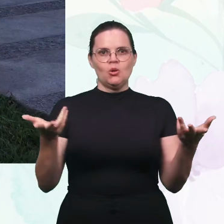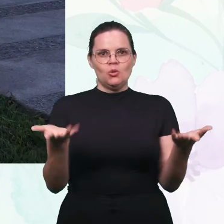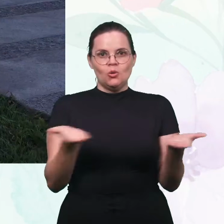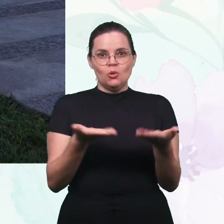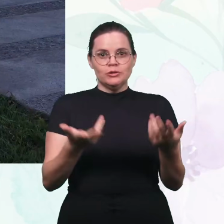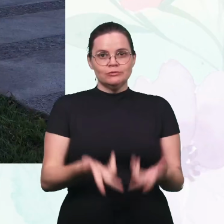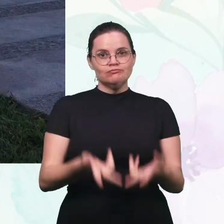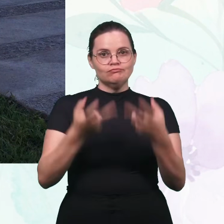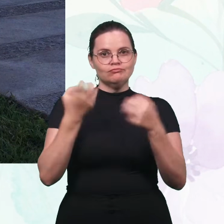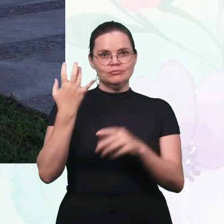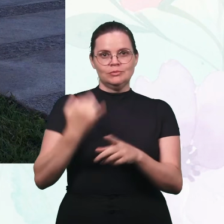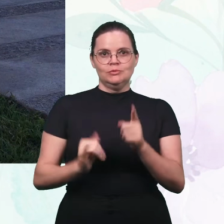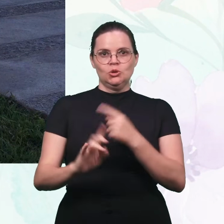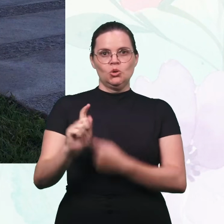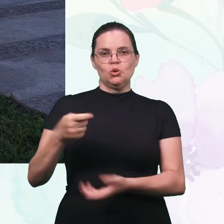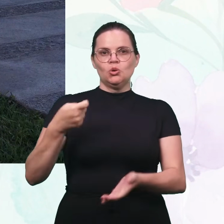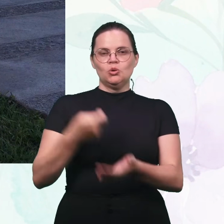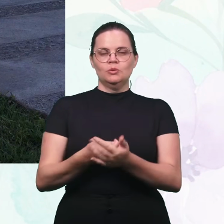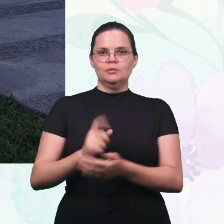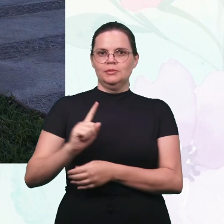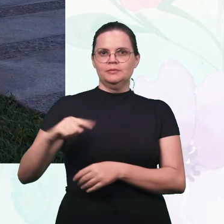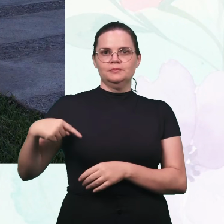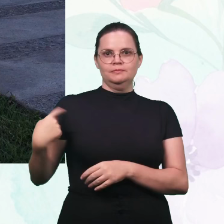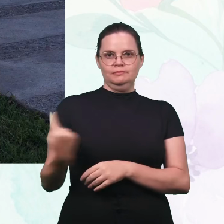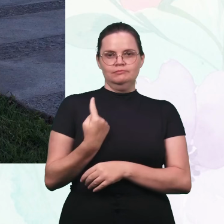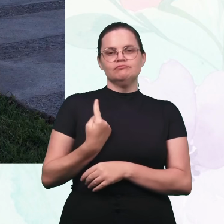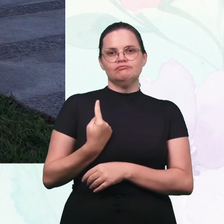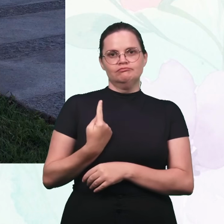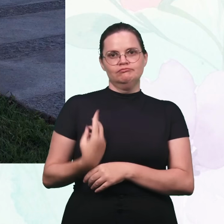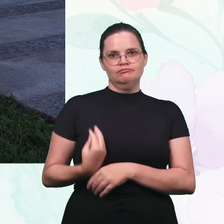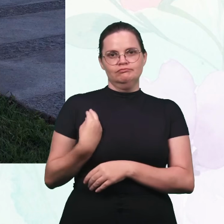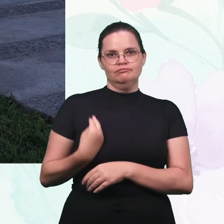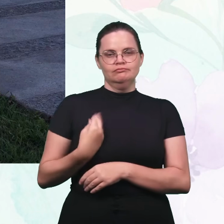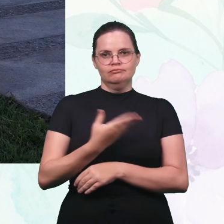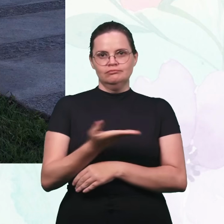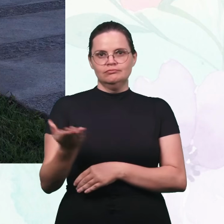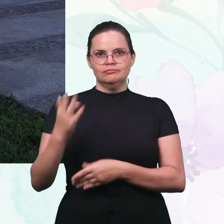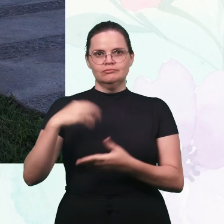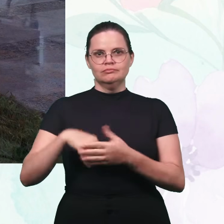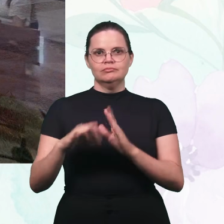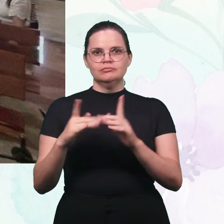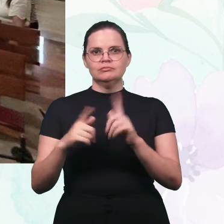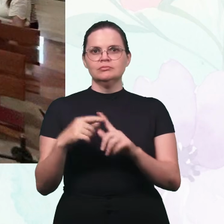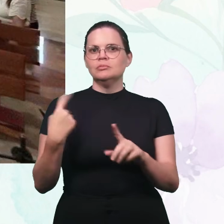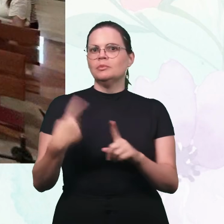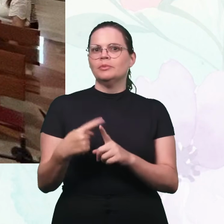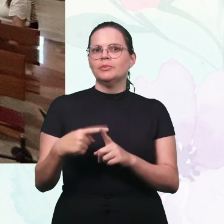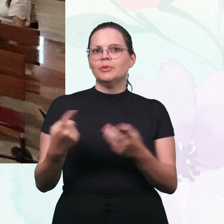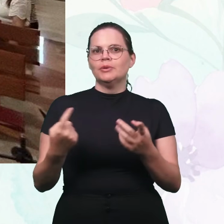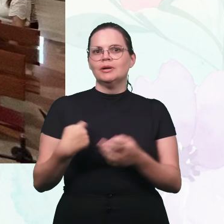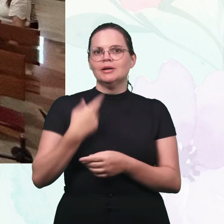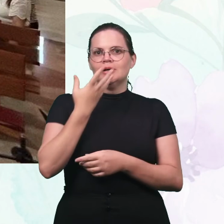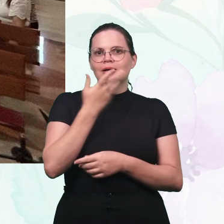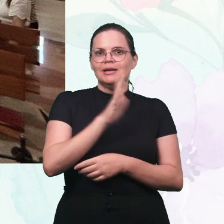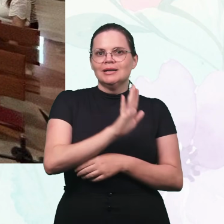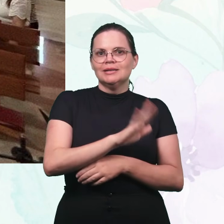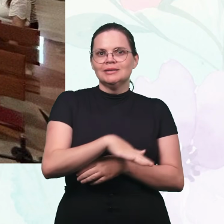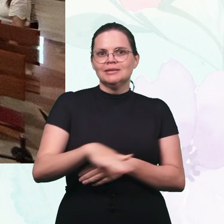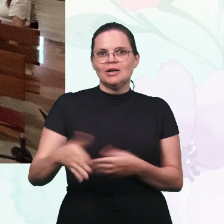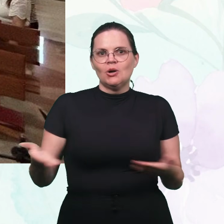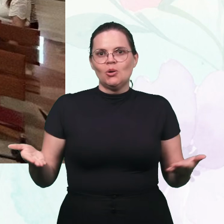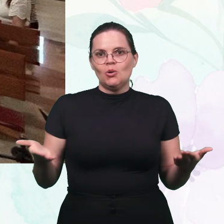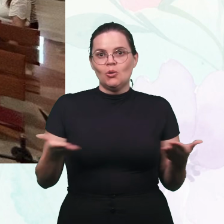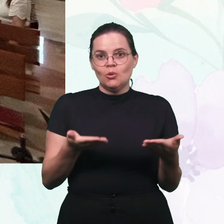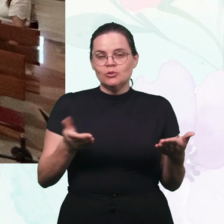hoy esa profecía se cumplió en medio nuestro. ¿Por qué? Porque aquellos niños hoy